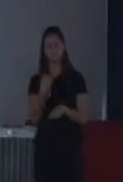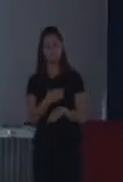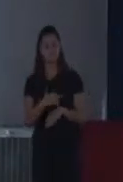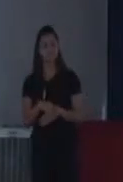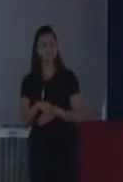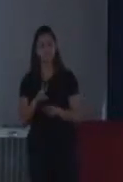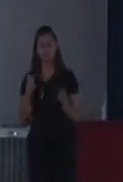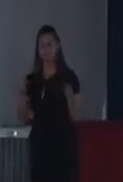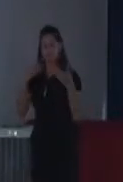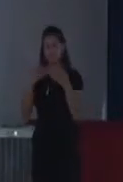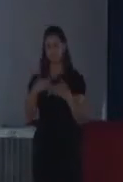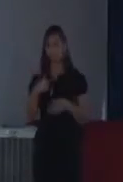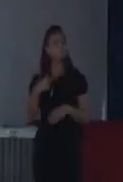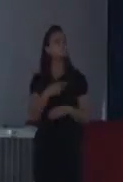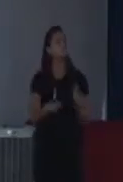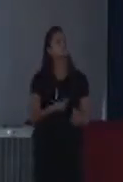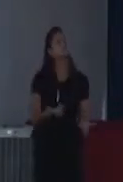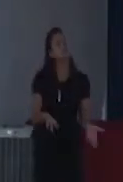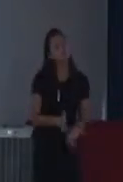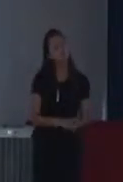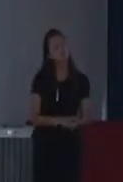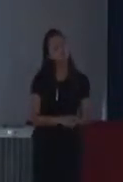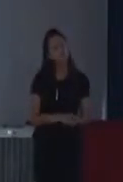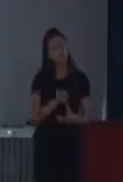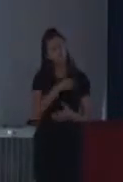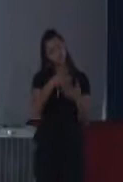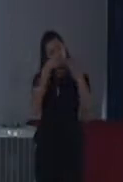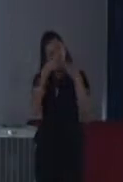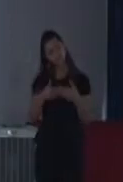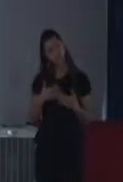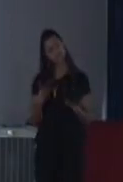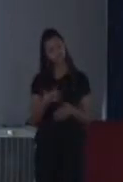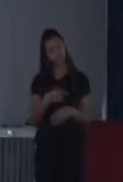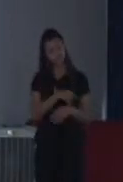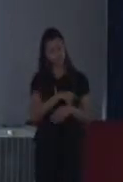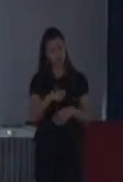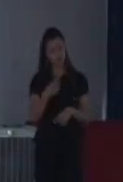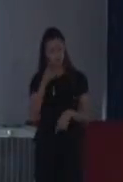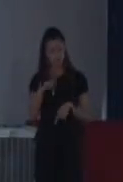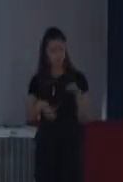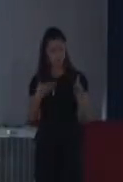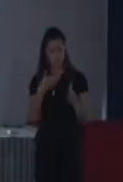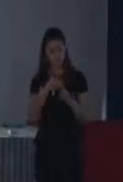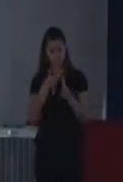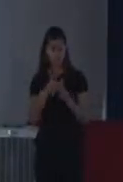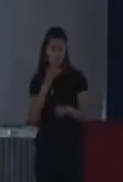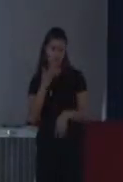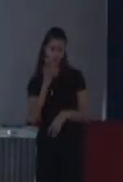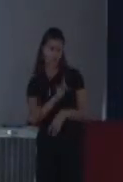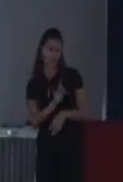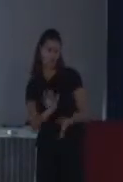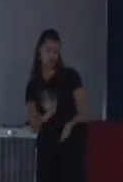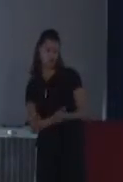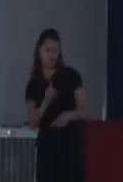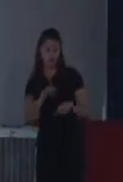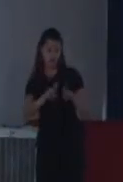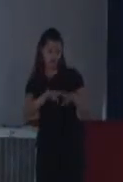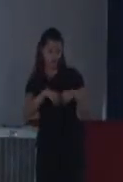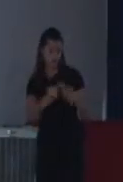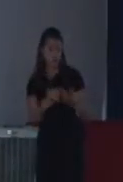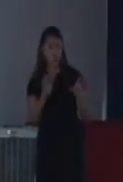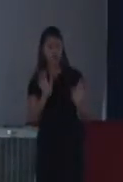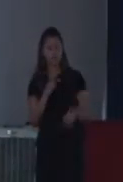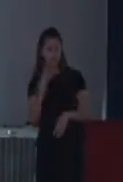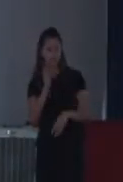ay, ¿y usted cómo hace? ¿No? Y bueno, y usted adquirió su discapacidad, entonces usted ya no se pudo enamorar, ¿no? Pobrecito, no pudo tener